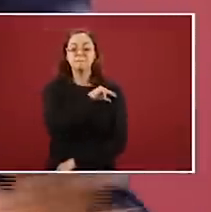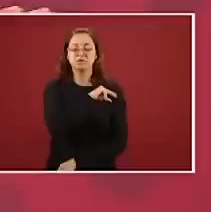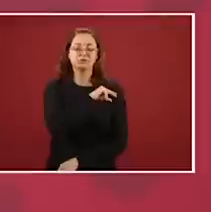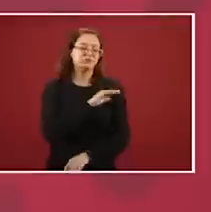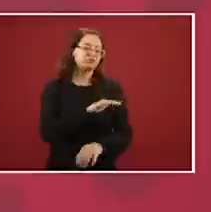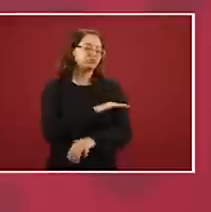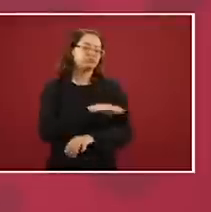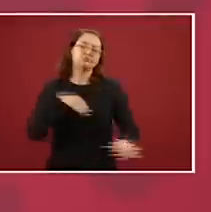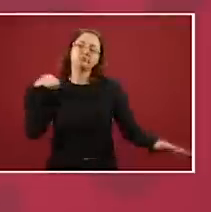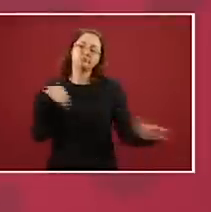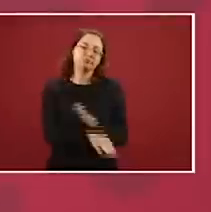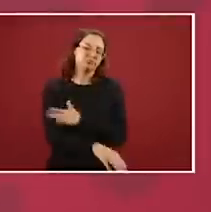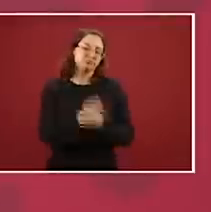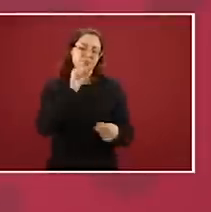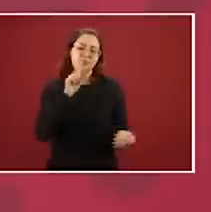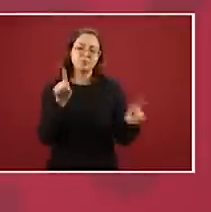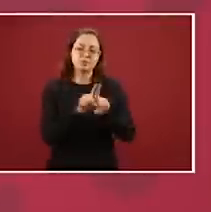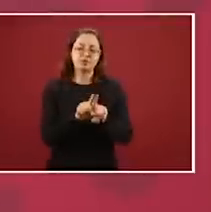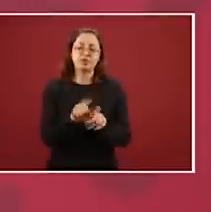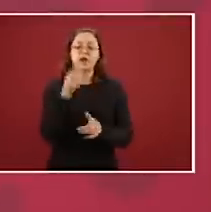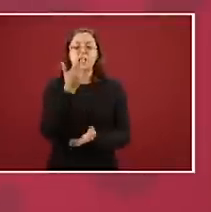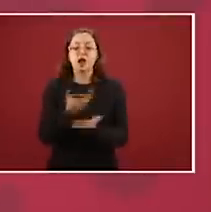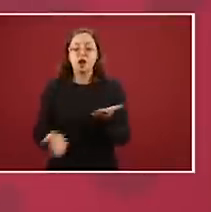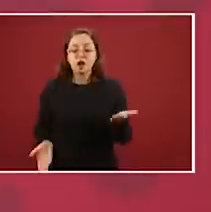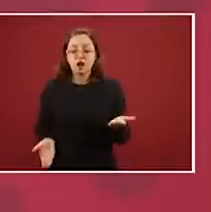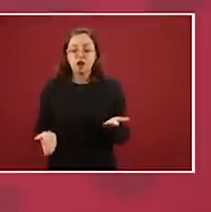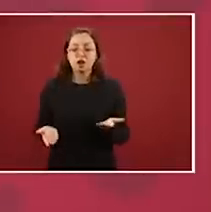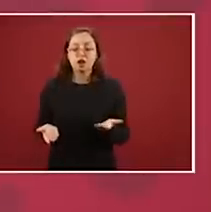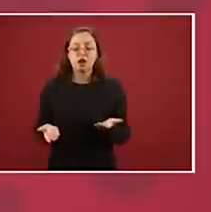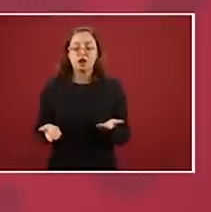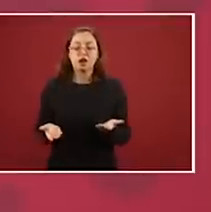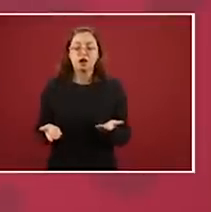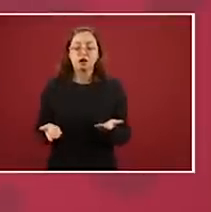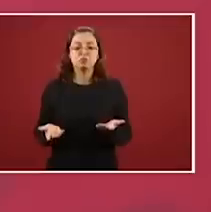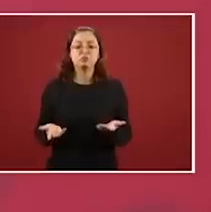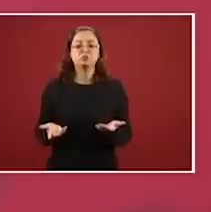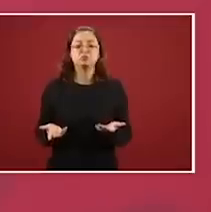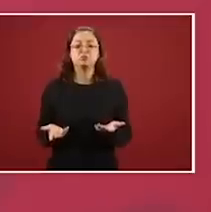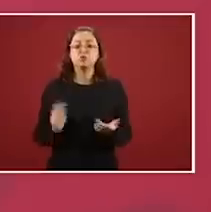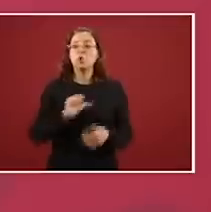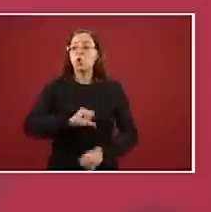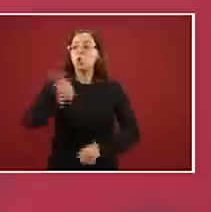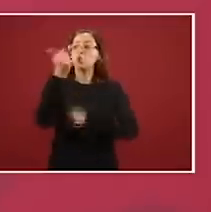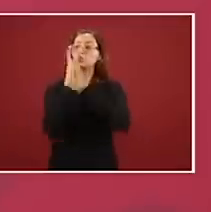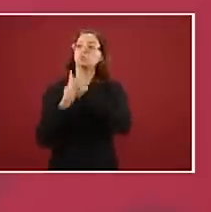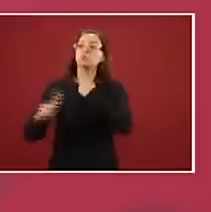se acabó y ahora estamos importando